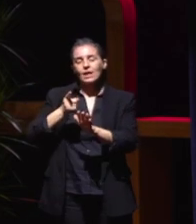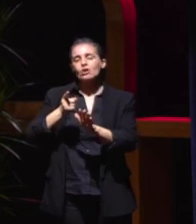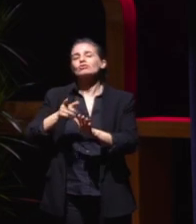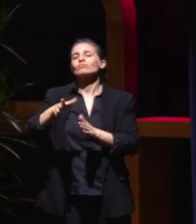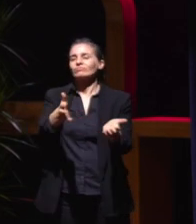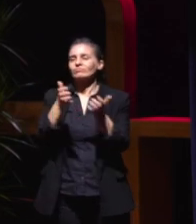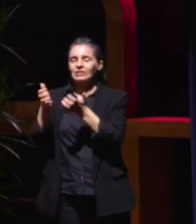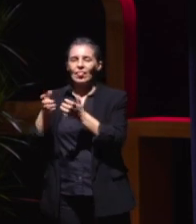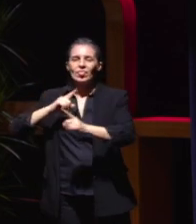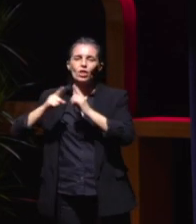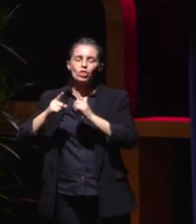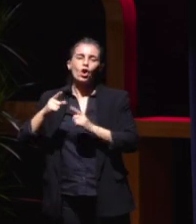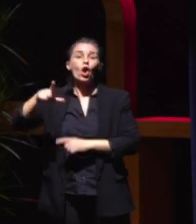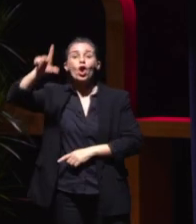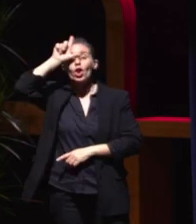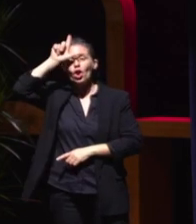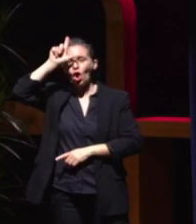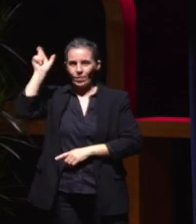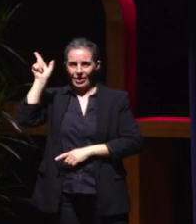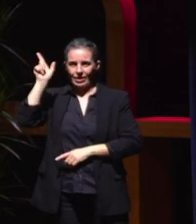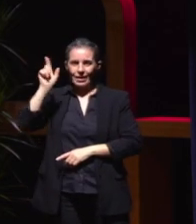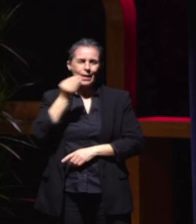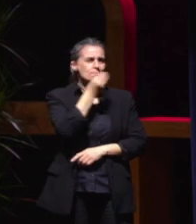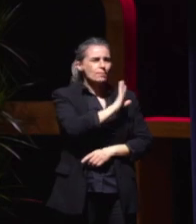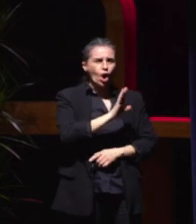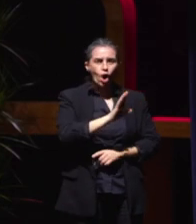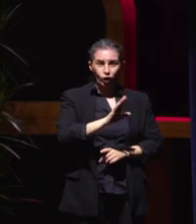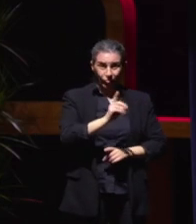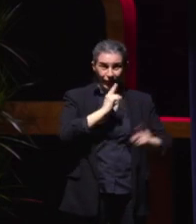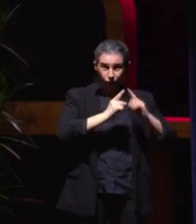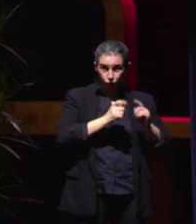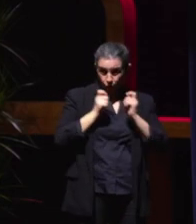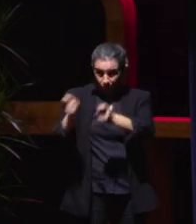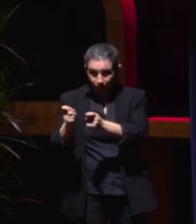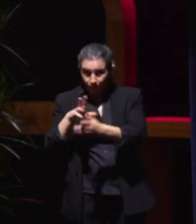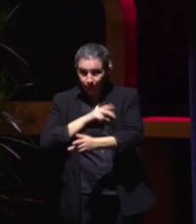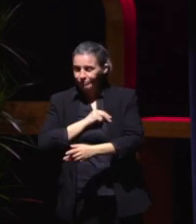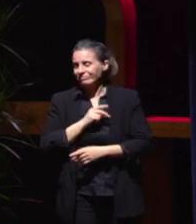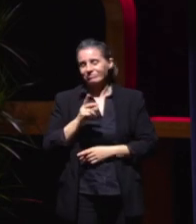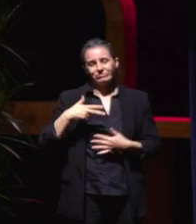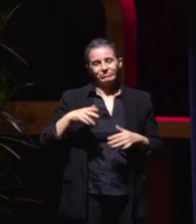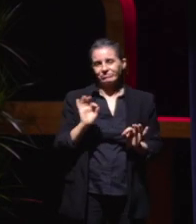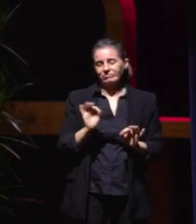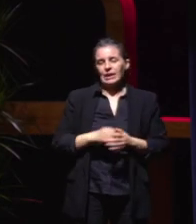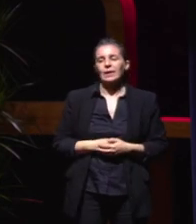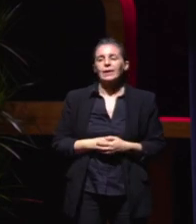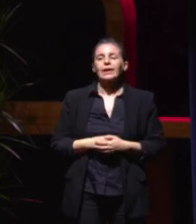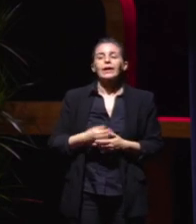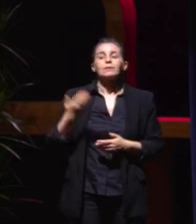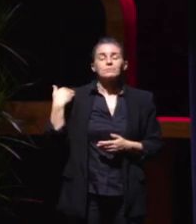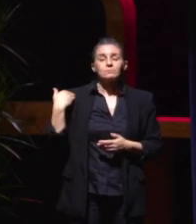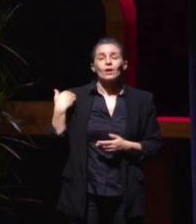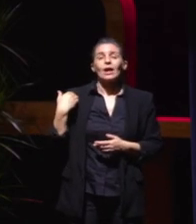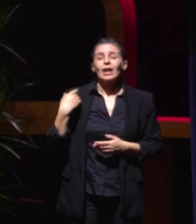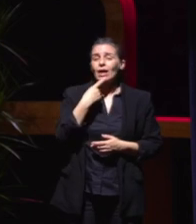ni de coña les dan Mejor director Carla Simón ganó el año pasado el oso de oro en Berlín